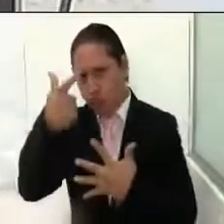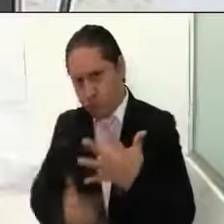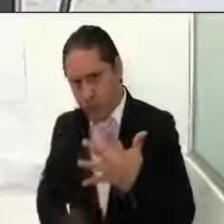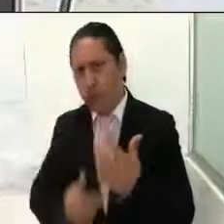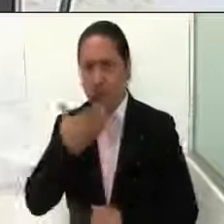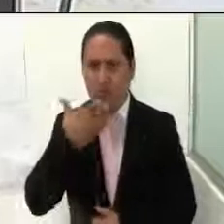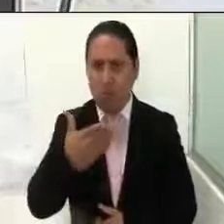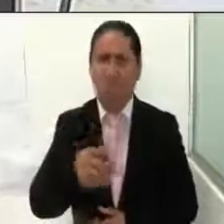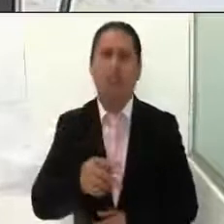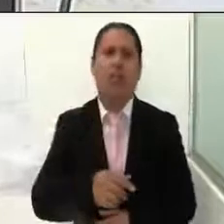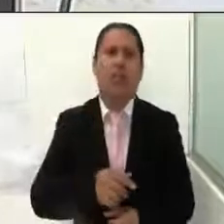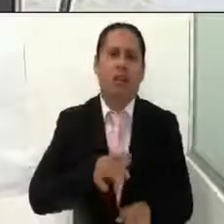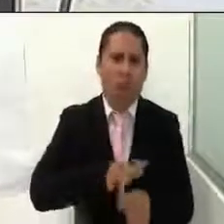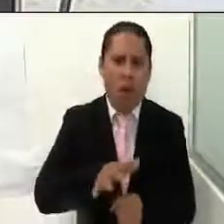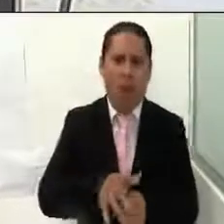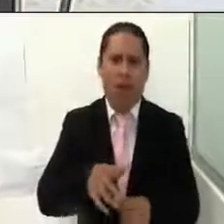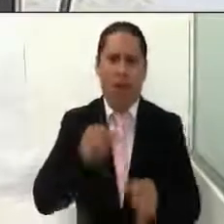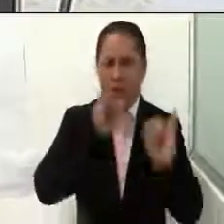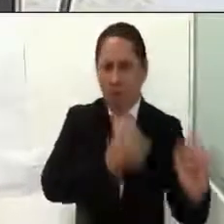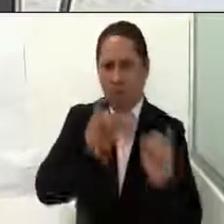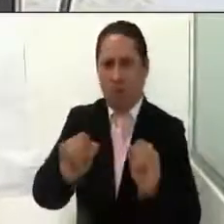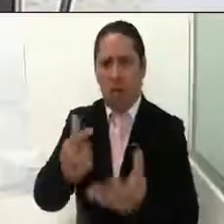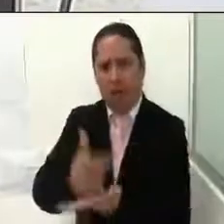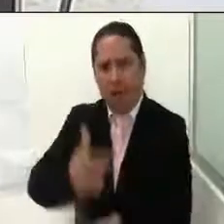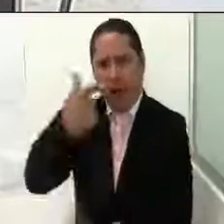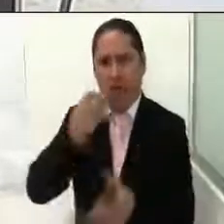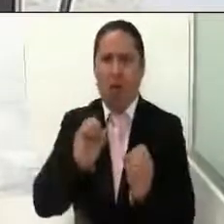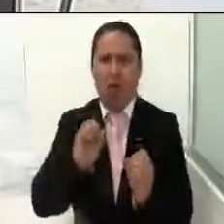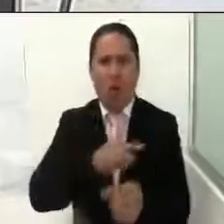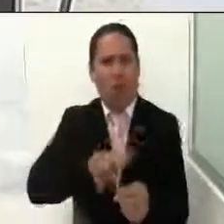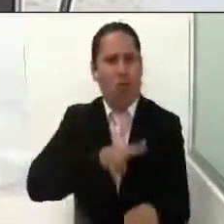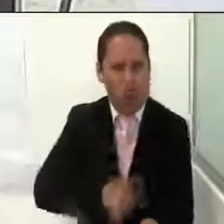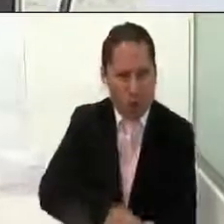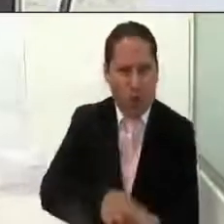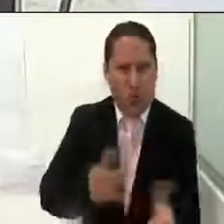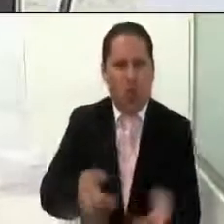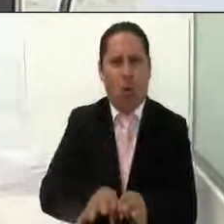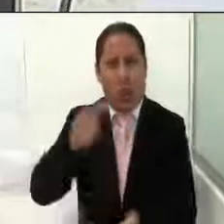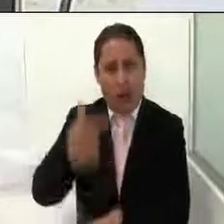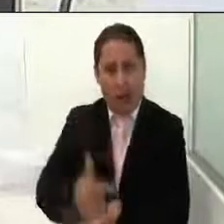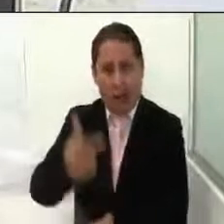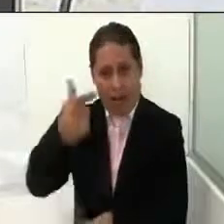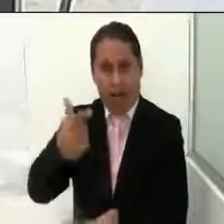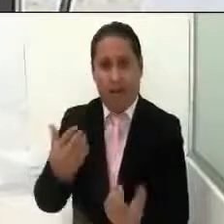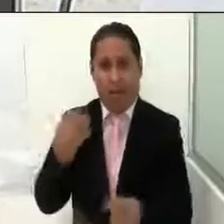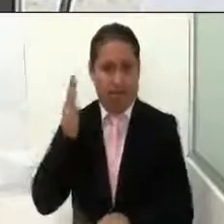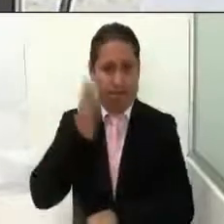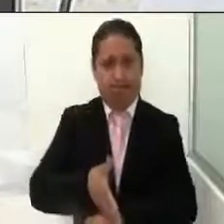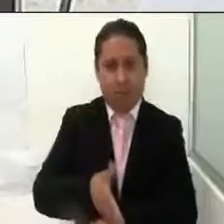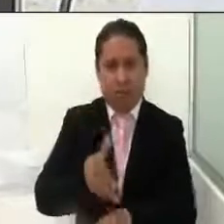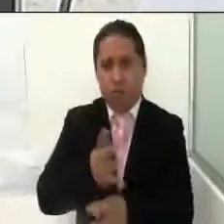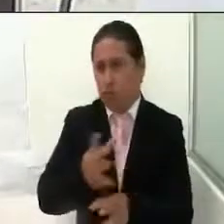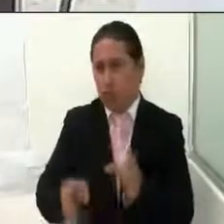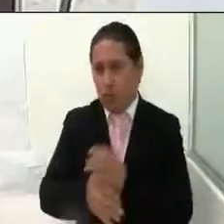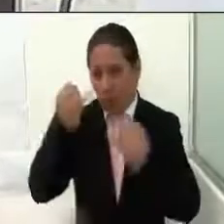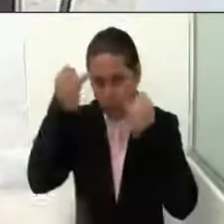distingue a las conductas graves y no graves aclarando que la calificación de grave a las infracciones que se señala en la iniciativa